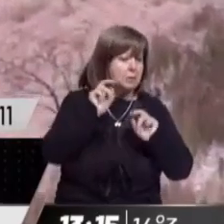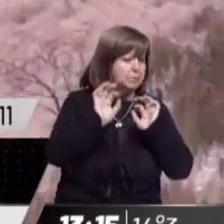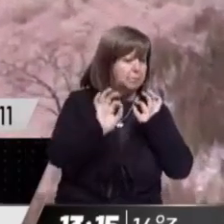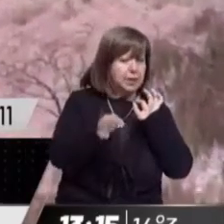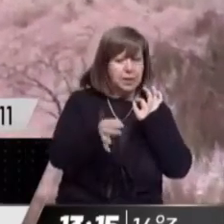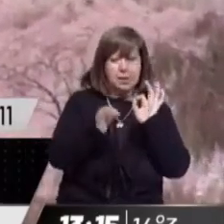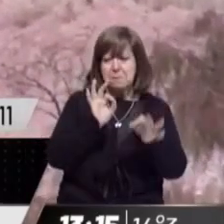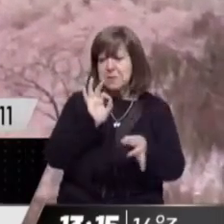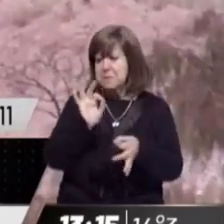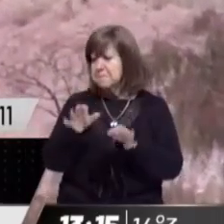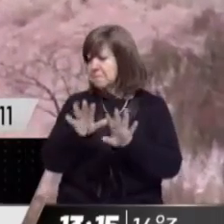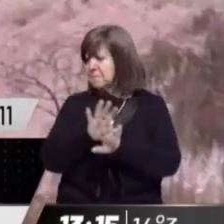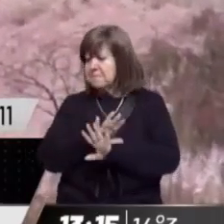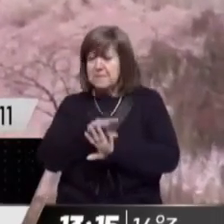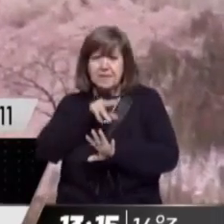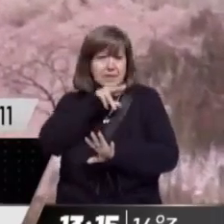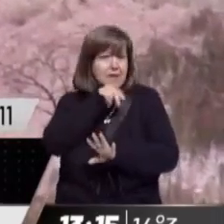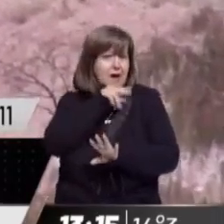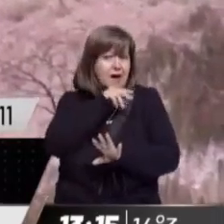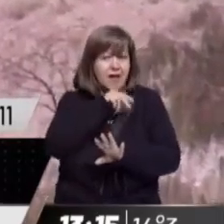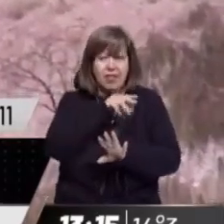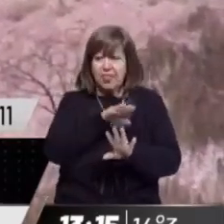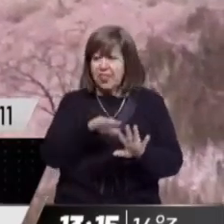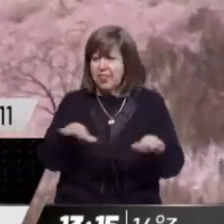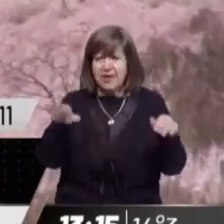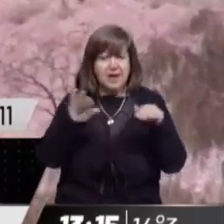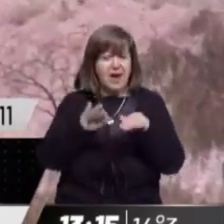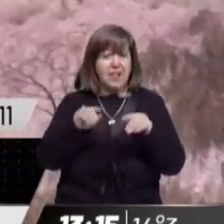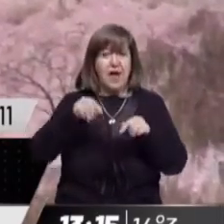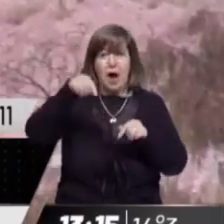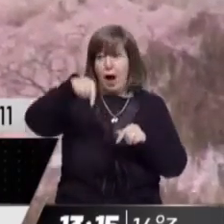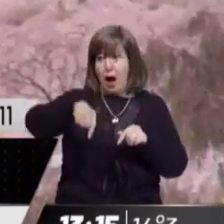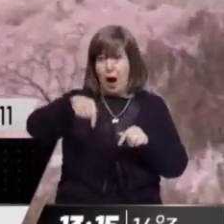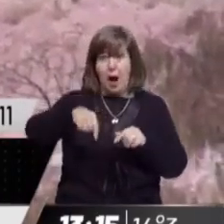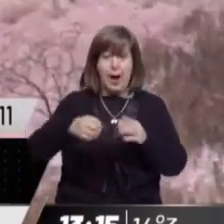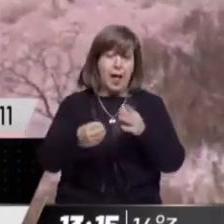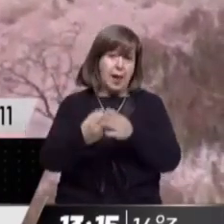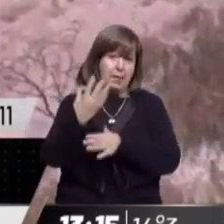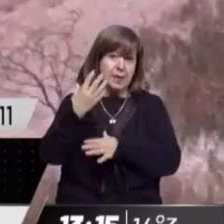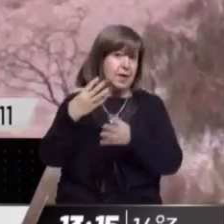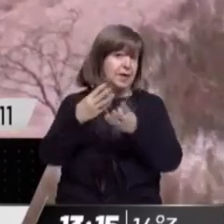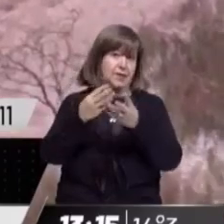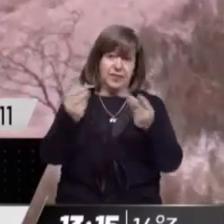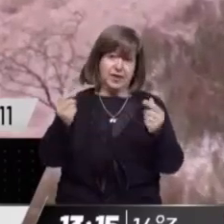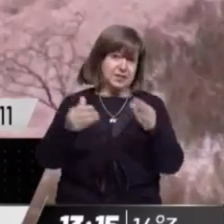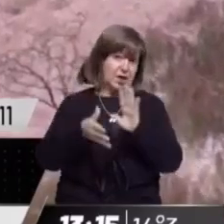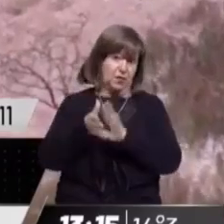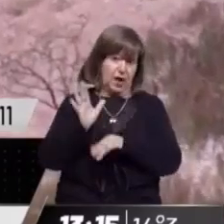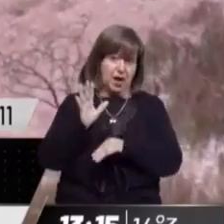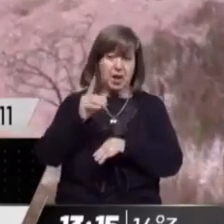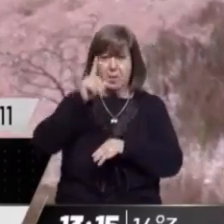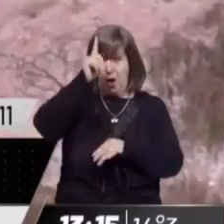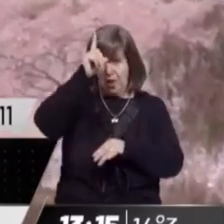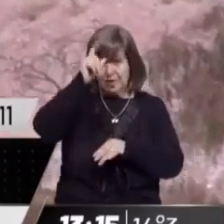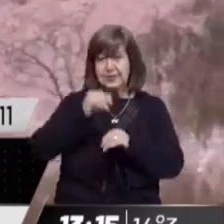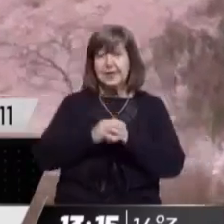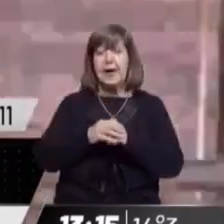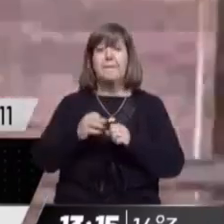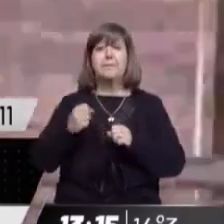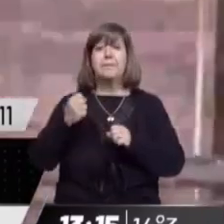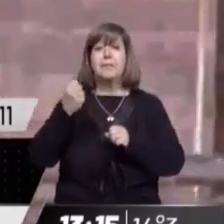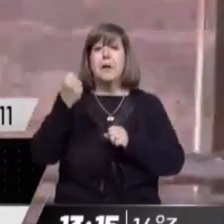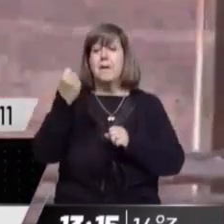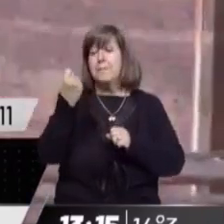alguna pista y dar con el paradero de esta mujer el rastrillaje se lleva a cabo de dos formas una en un lugar aquí donde están viendo en el